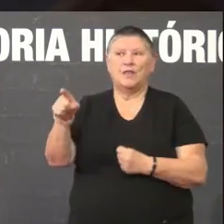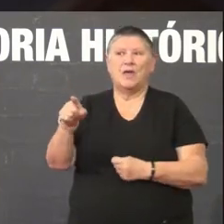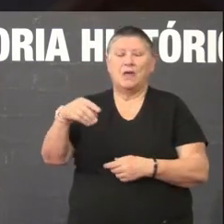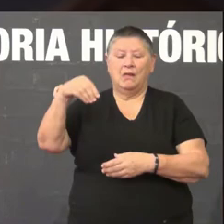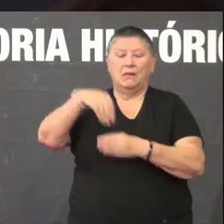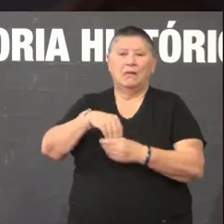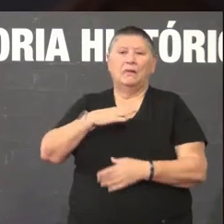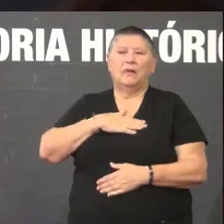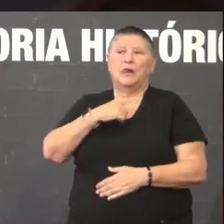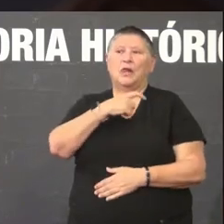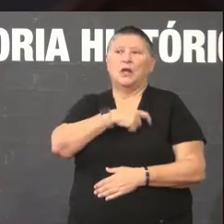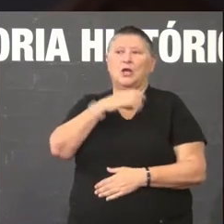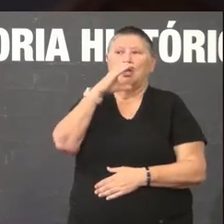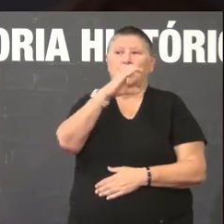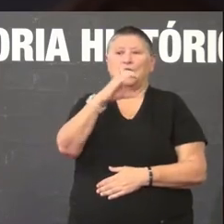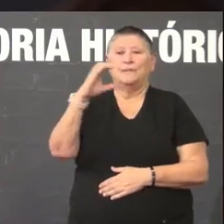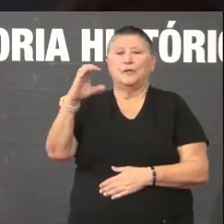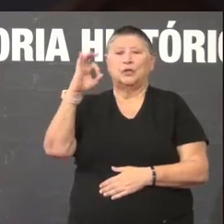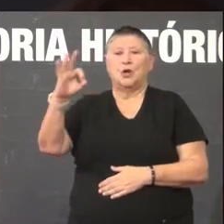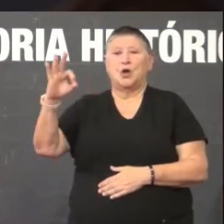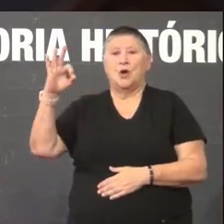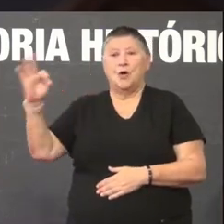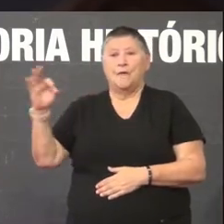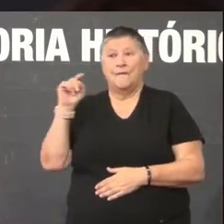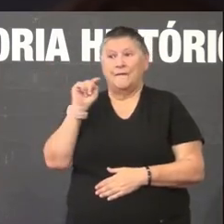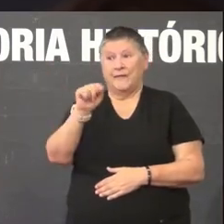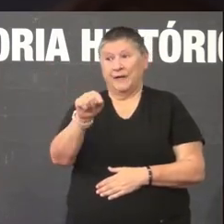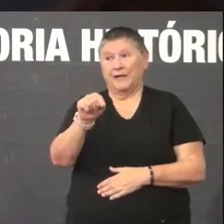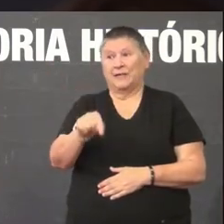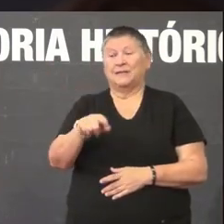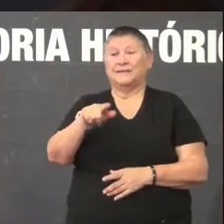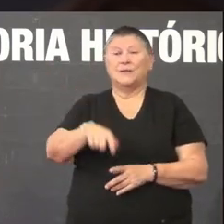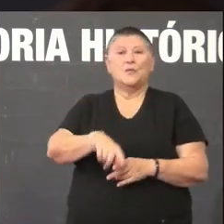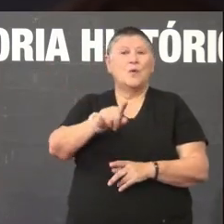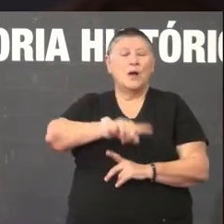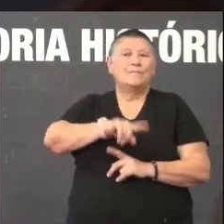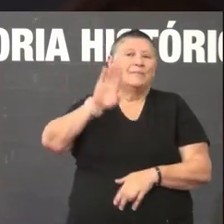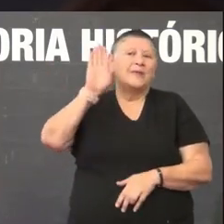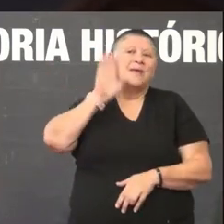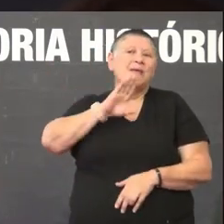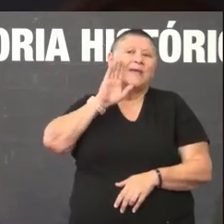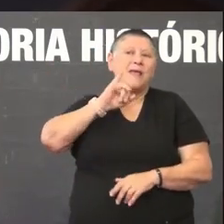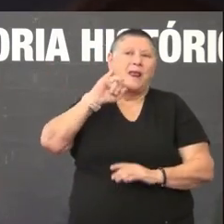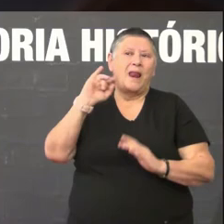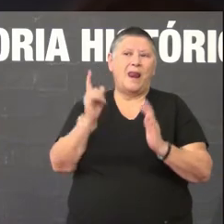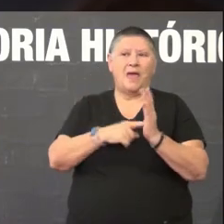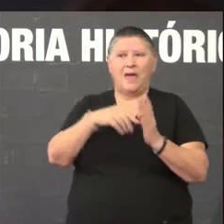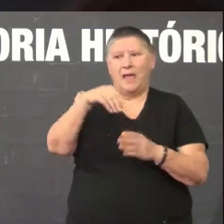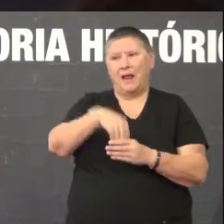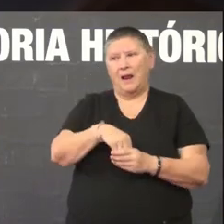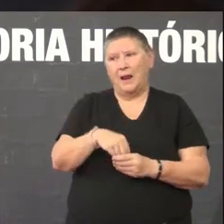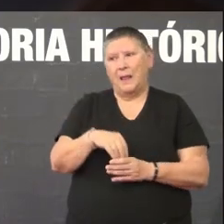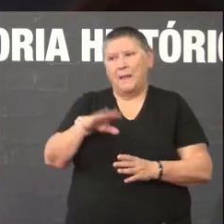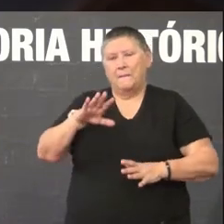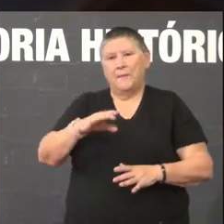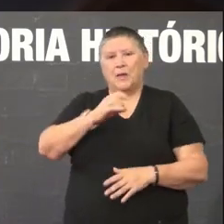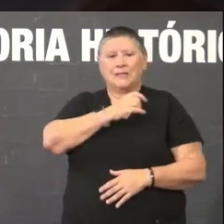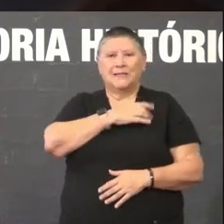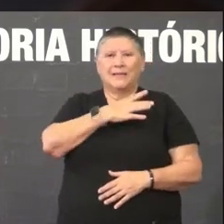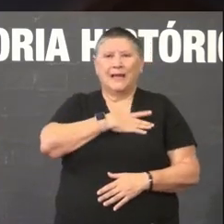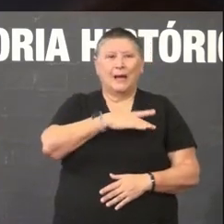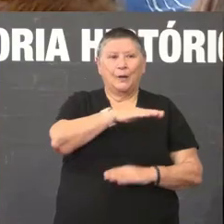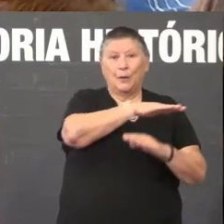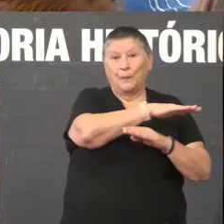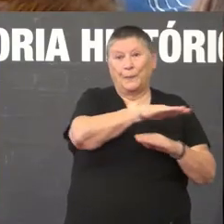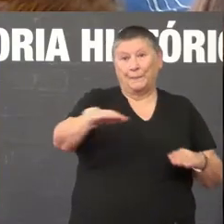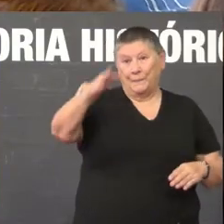obreras fora do ámbito, na ilegalidade, pero tamén tiña as comisións obreras no sindicato vertical.